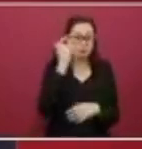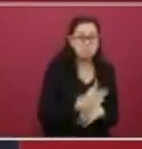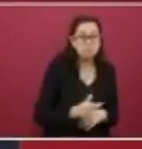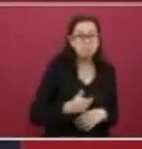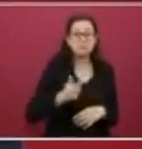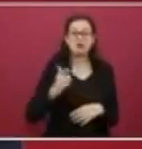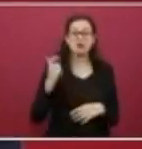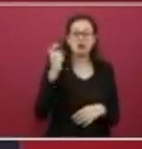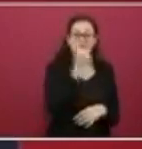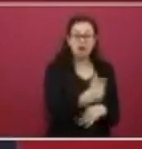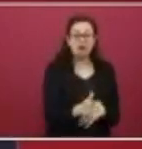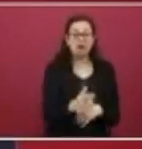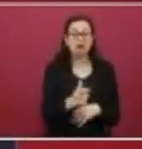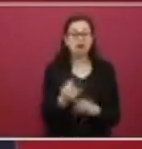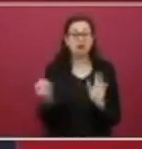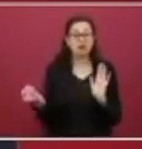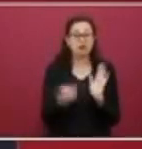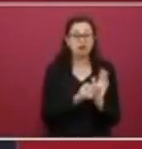subsidio.